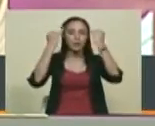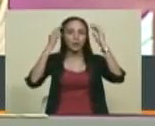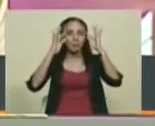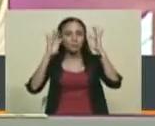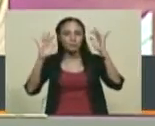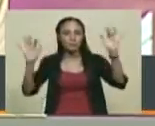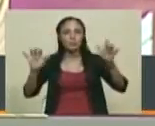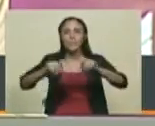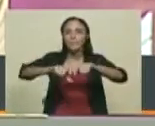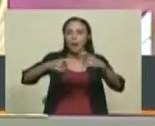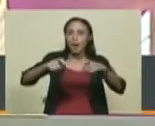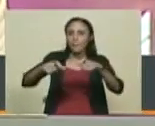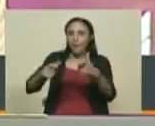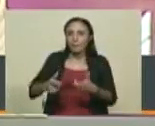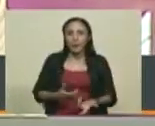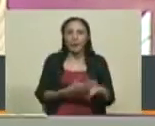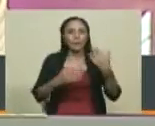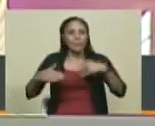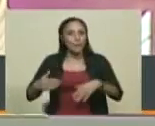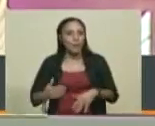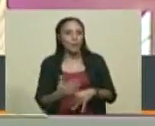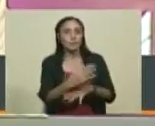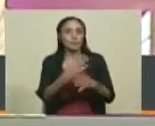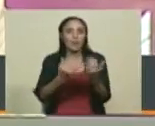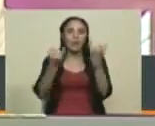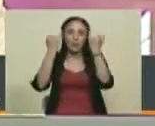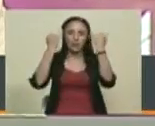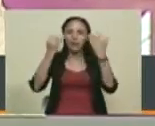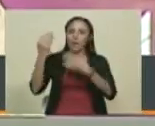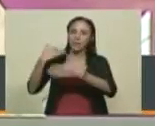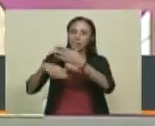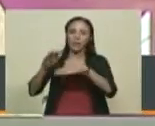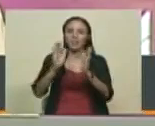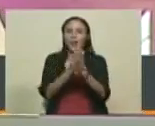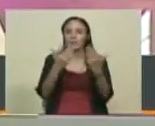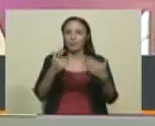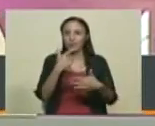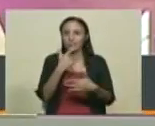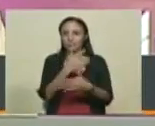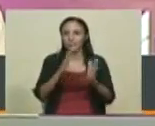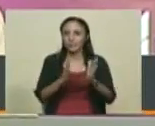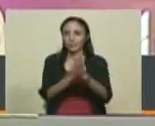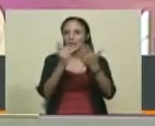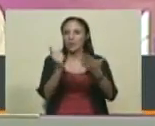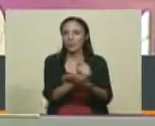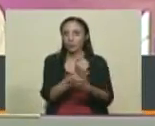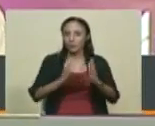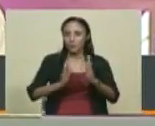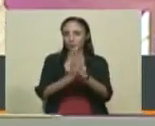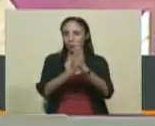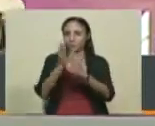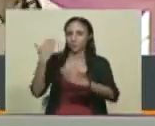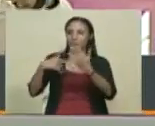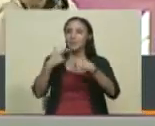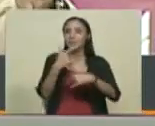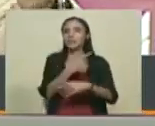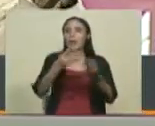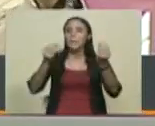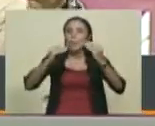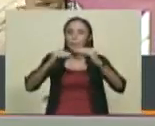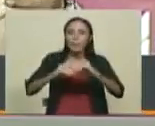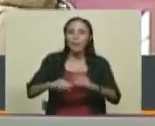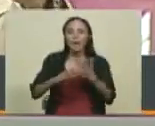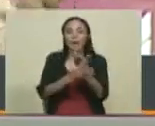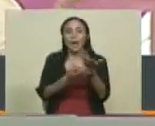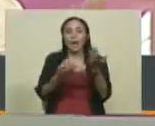panes, los peces, y el que nos enseñó a multiplicar las riquezas para darle al humilde,